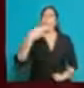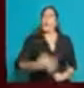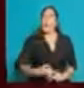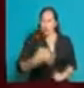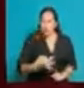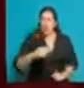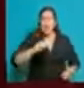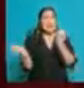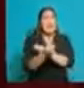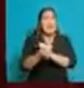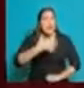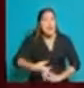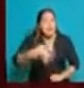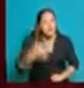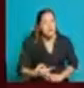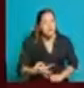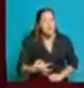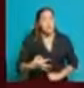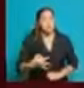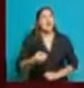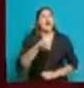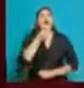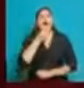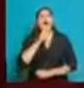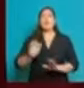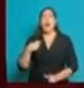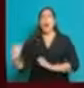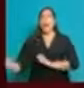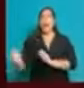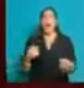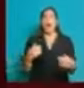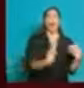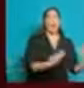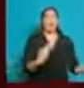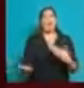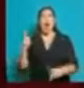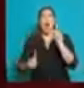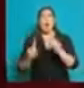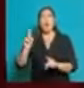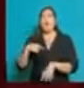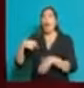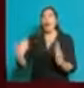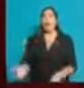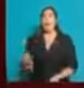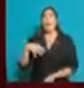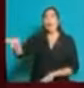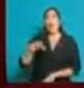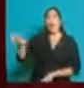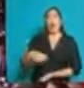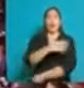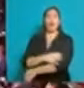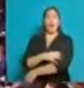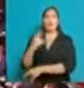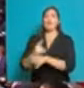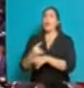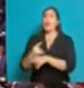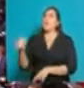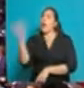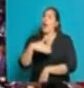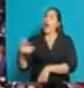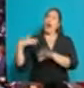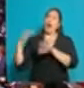Se cambia en serio cuando se termina el clientelismo y el uso político de los pobres, la denigrante costumbre de pedirles que vayan